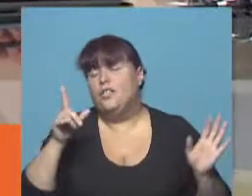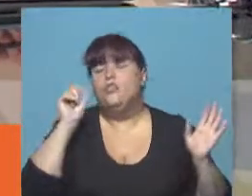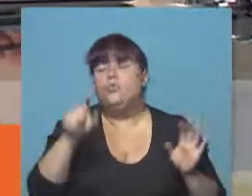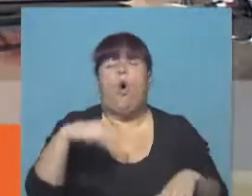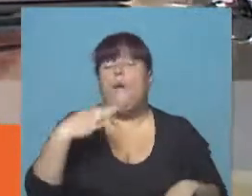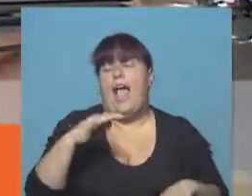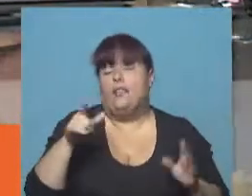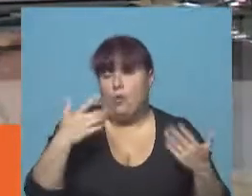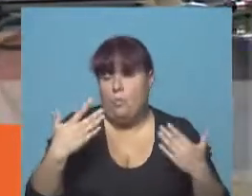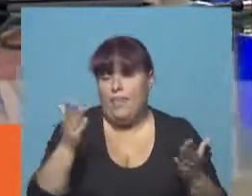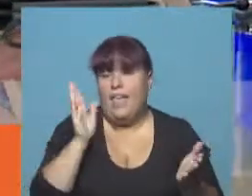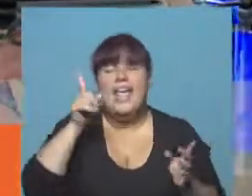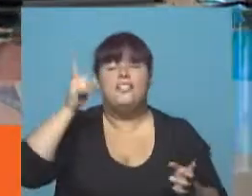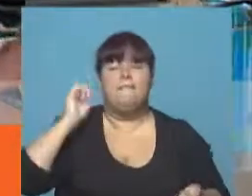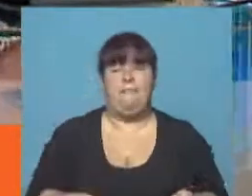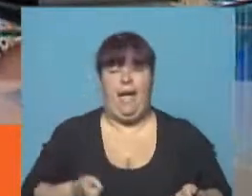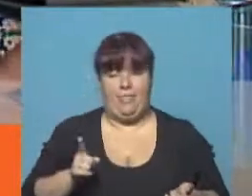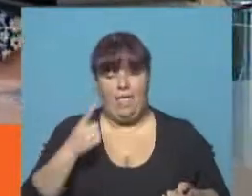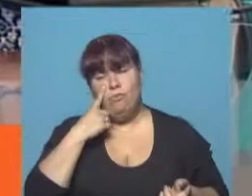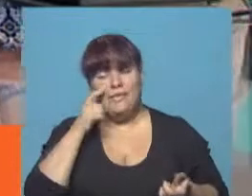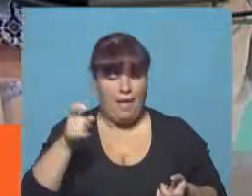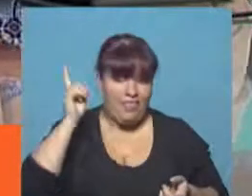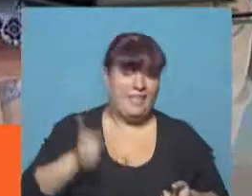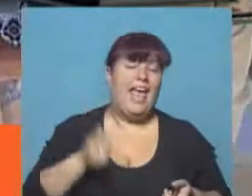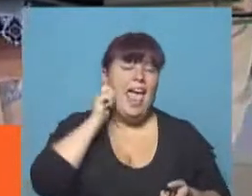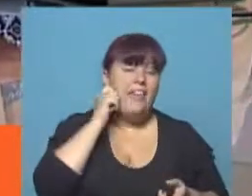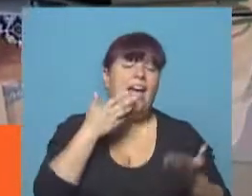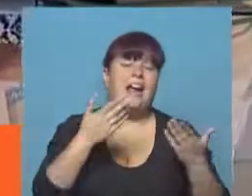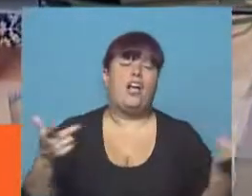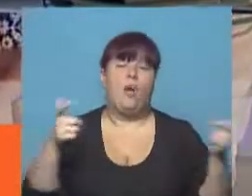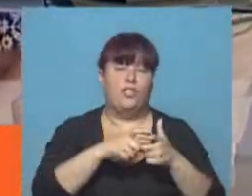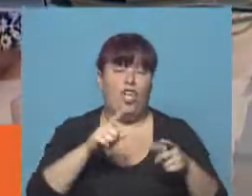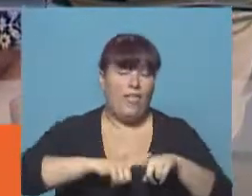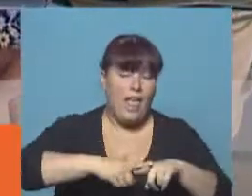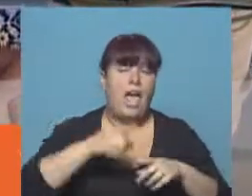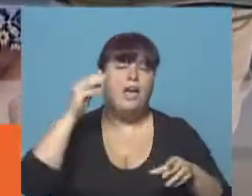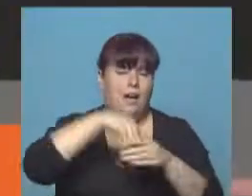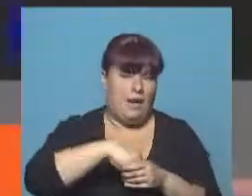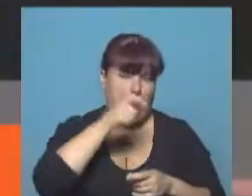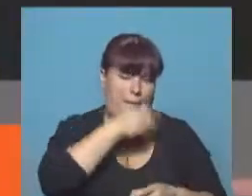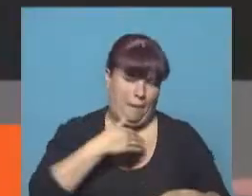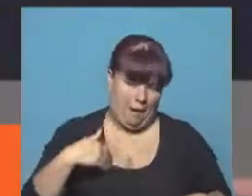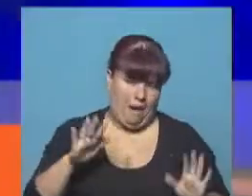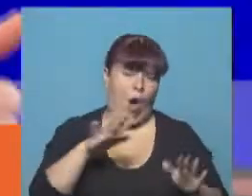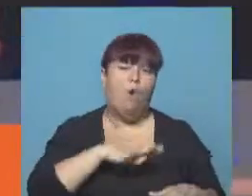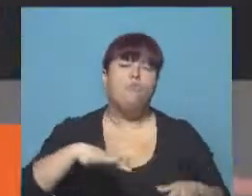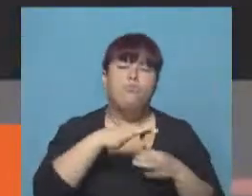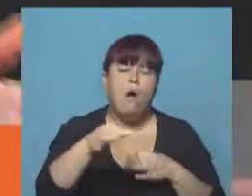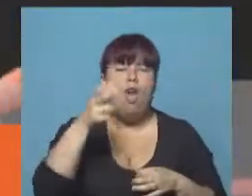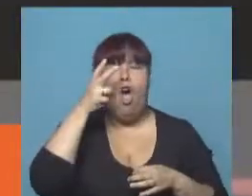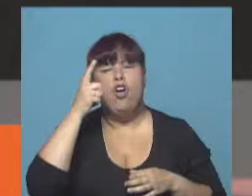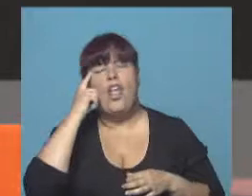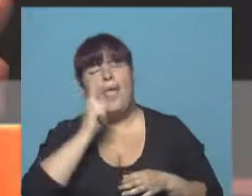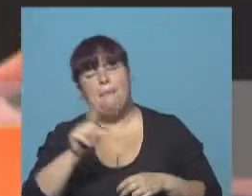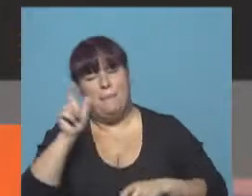de los municipios que ellos deciden cuál va a ser la edad a través del consejo deliberante mínima, con activa participación de los padres. Estamos hablando de pueblos de 8,